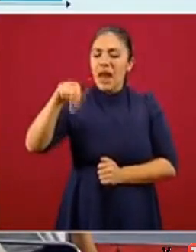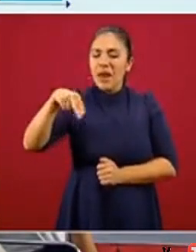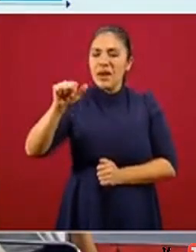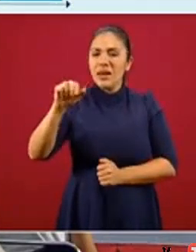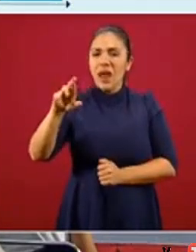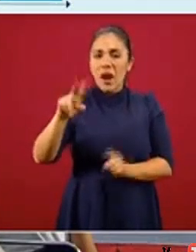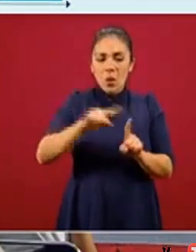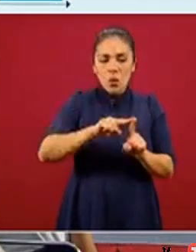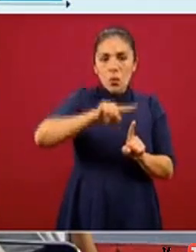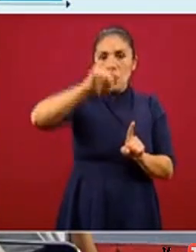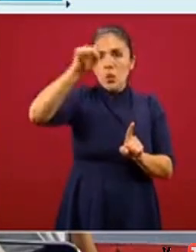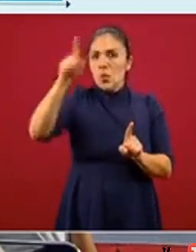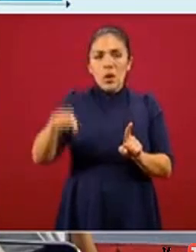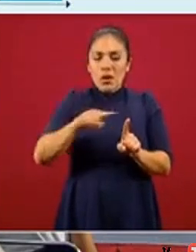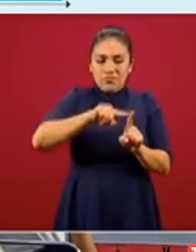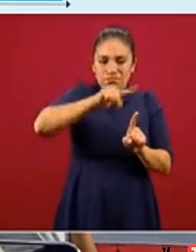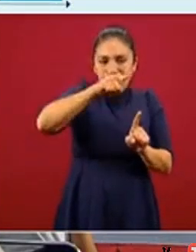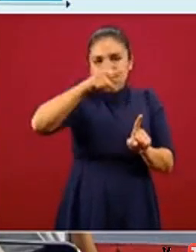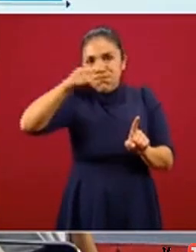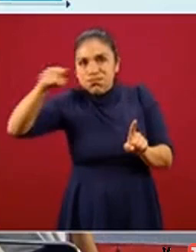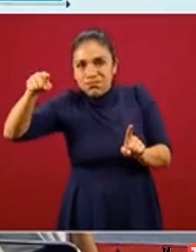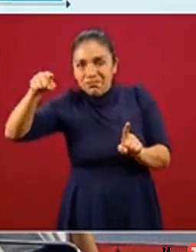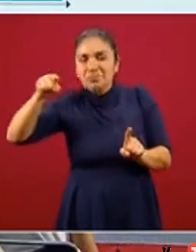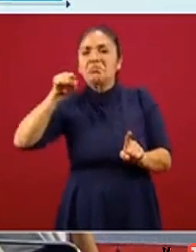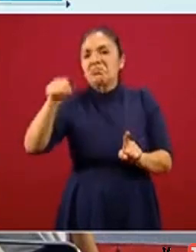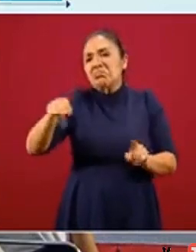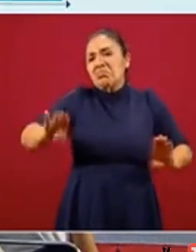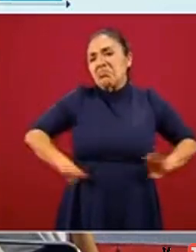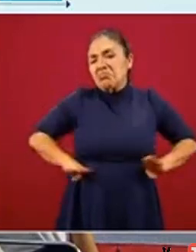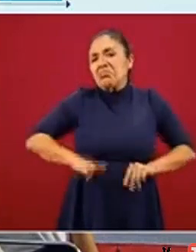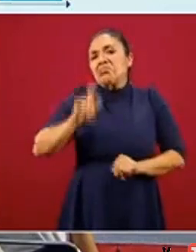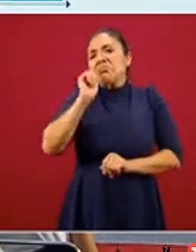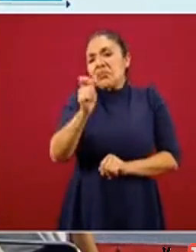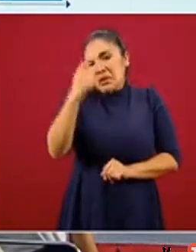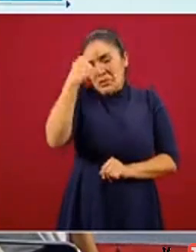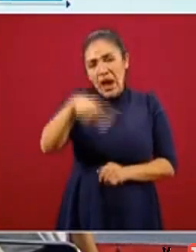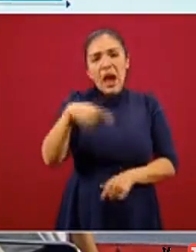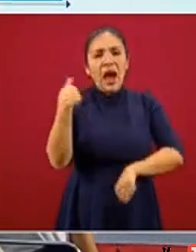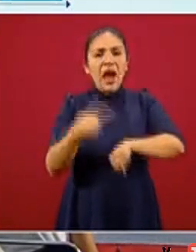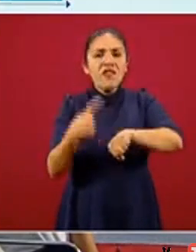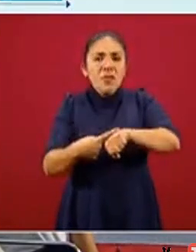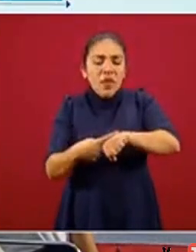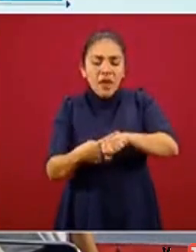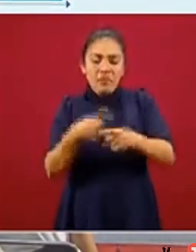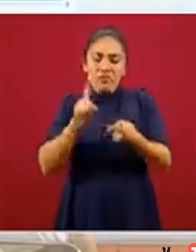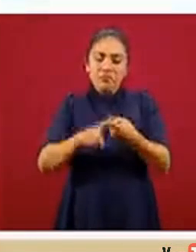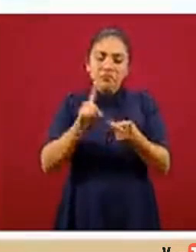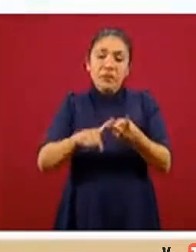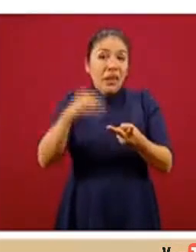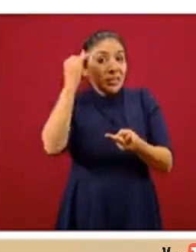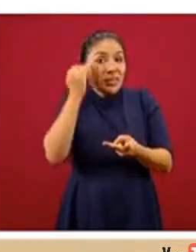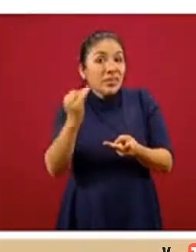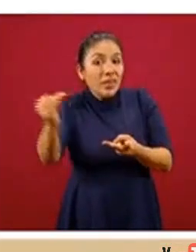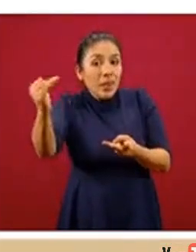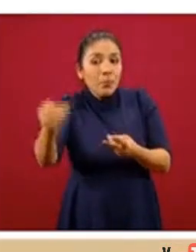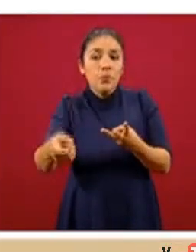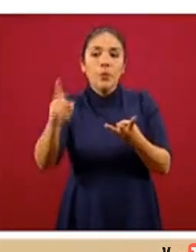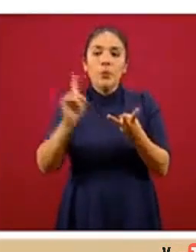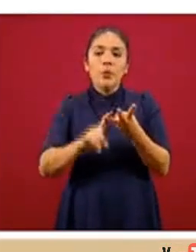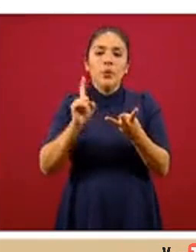diferentes componentes: la carga de la enfermedad, el tiempo, y tiene